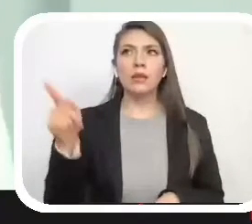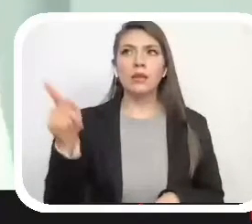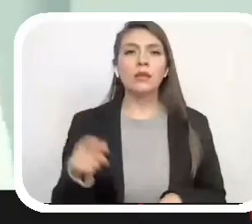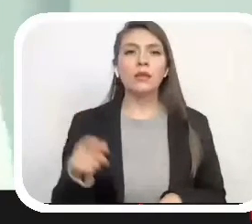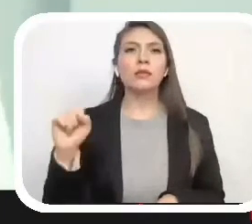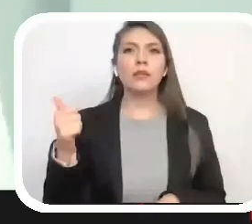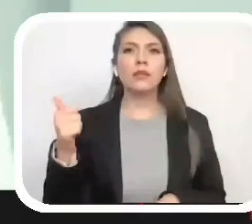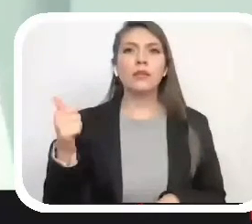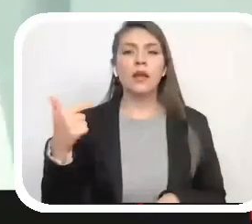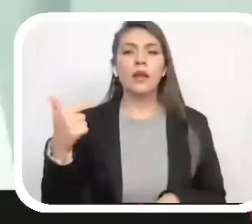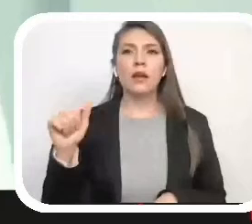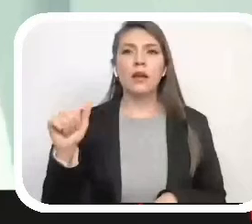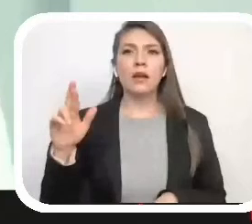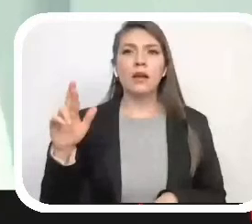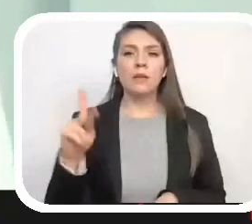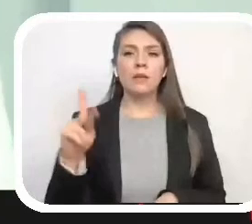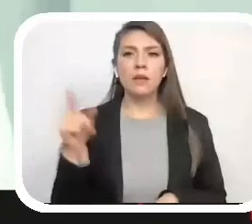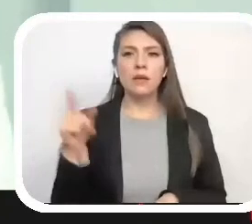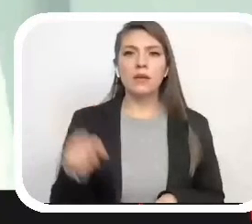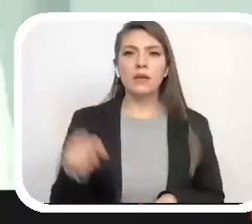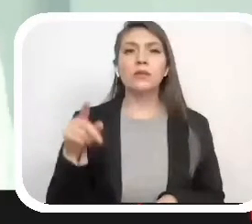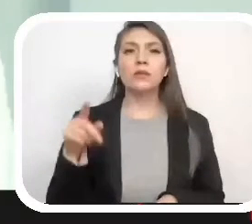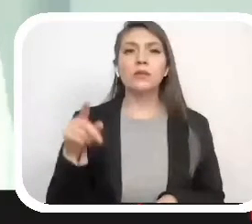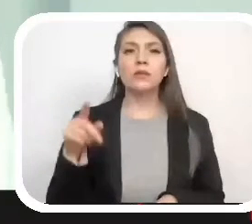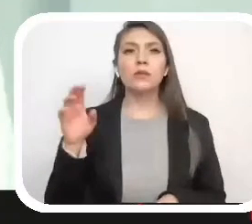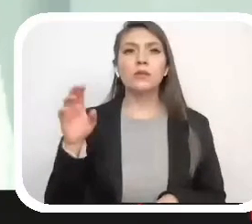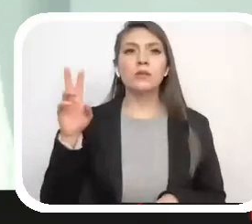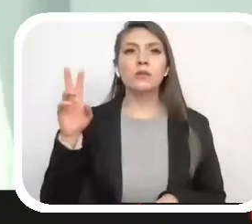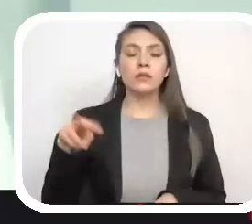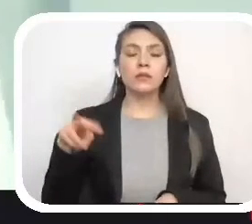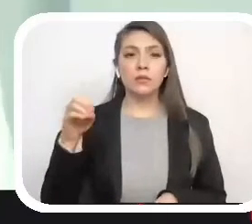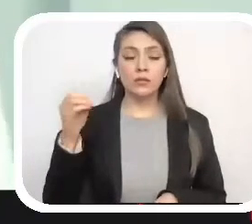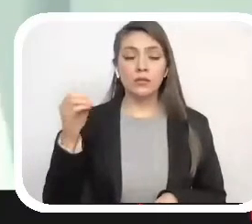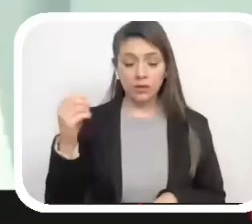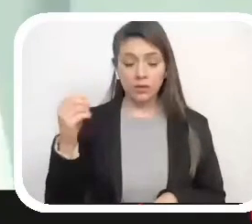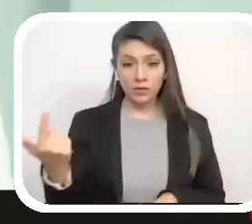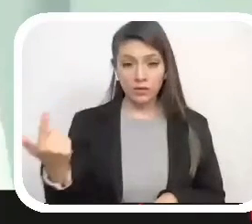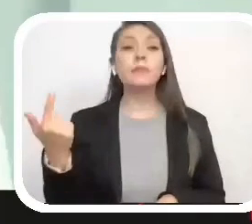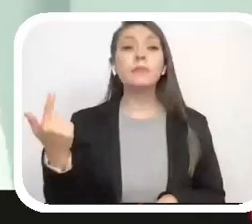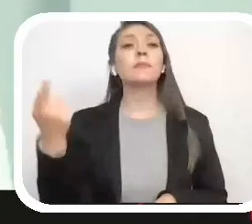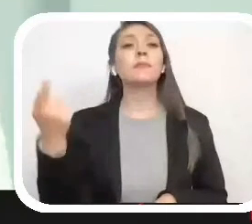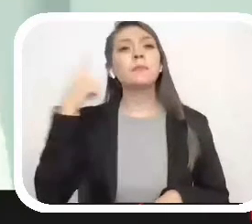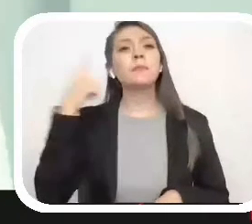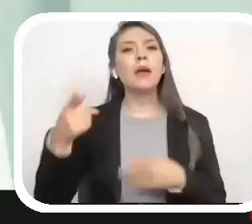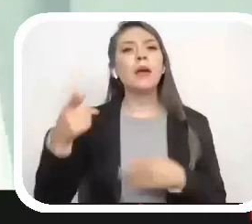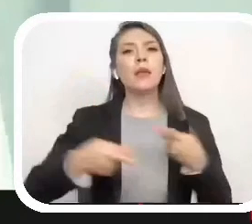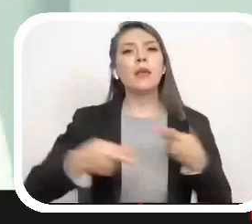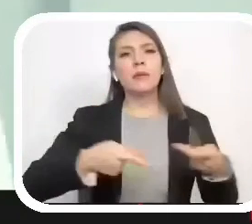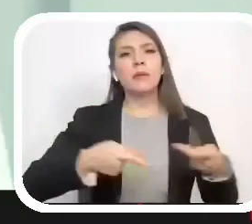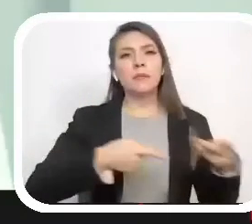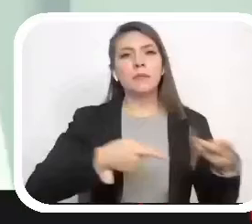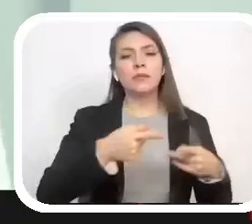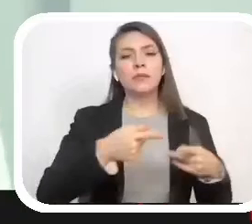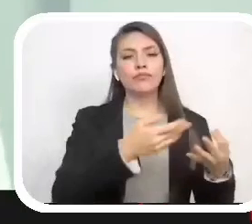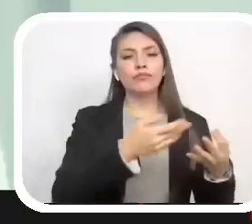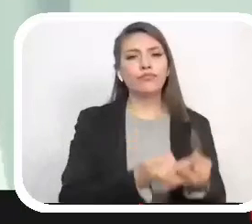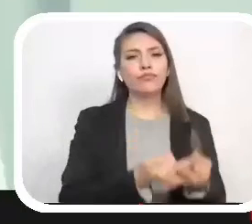NOM-015-SEMARNAT-ZAGARPA-2007, las quemas agropecuarias que se realicen para la preparación de los terrenos de